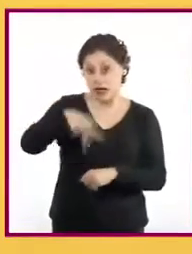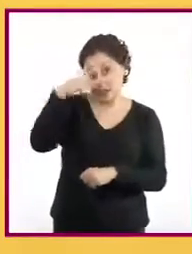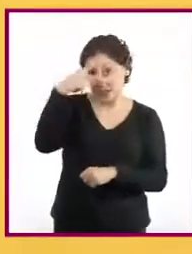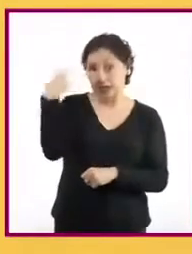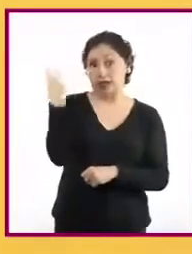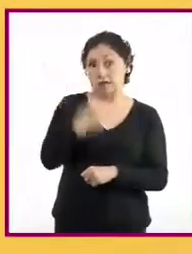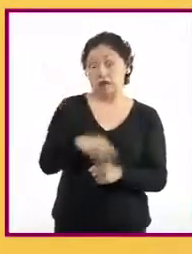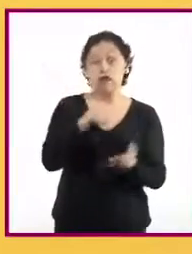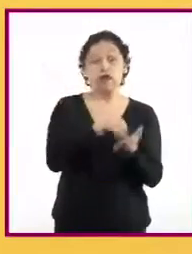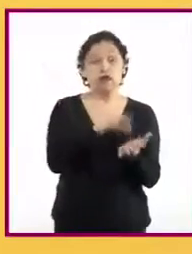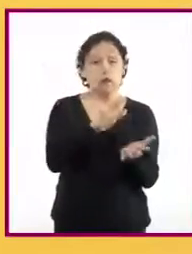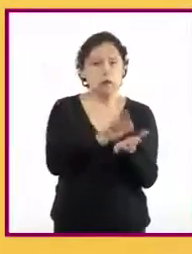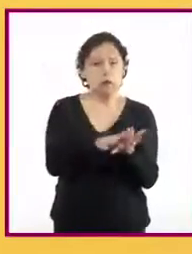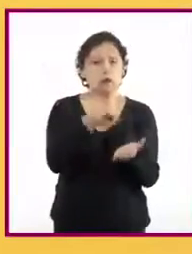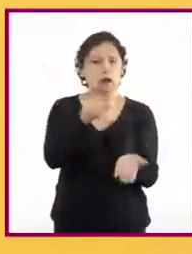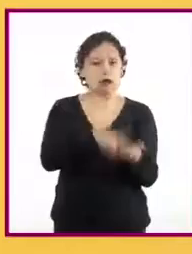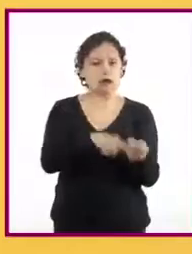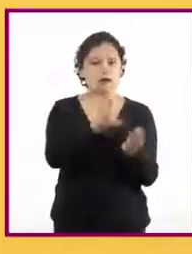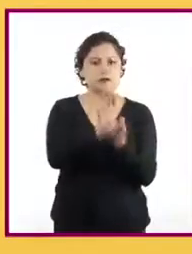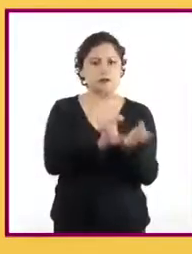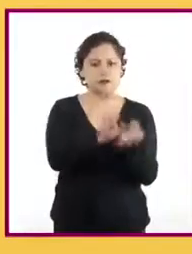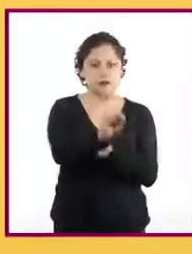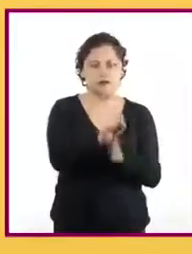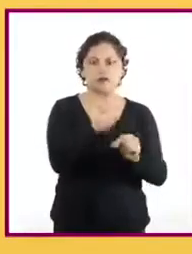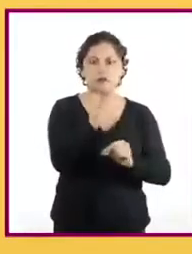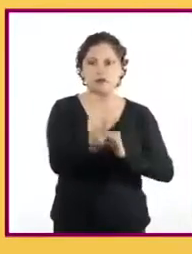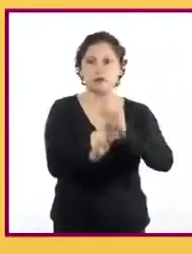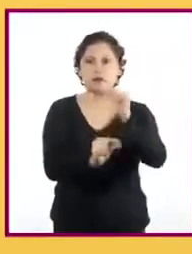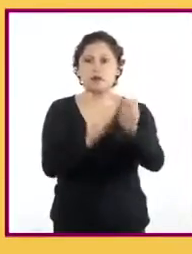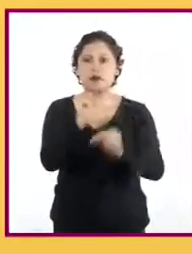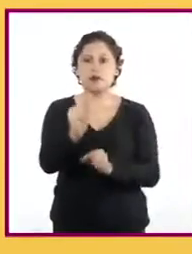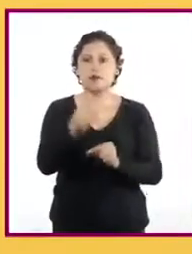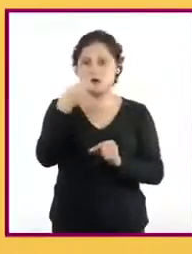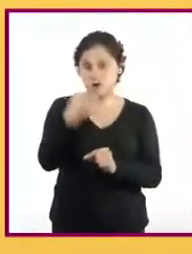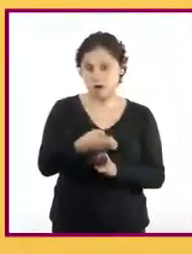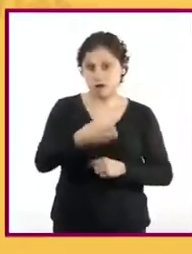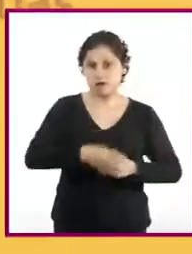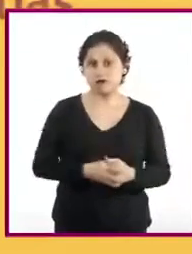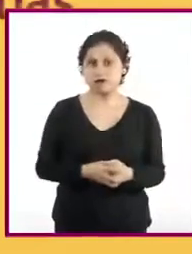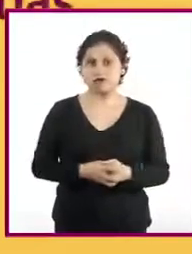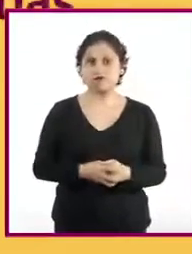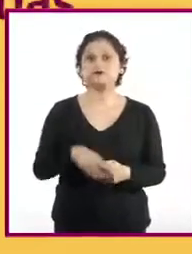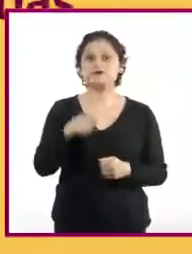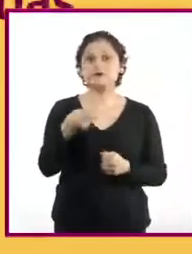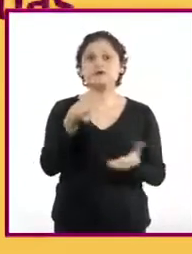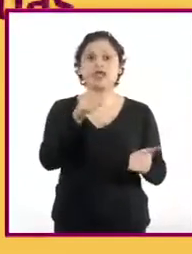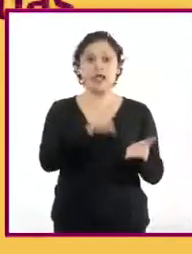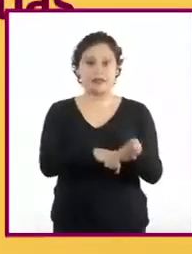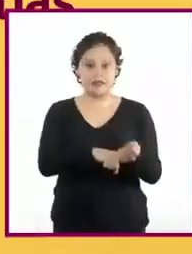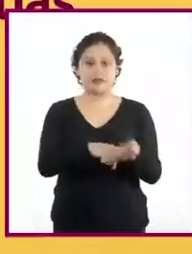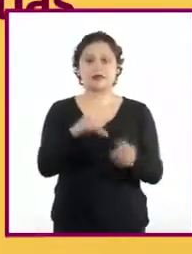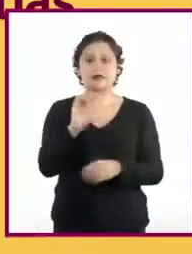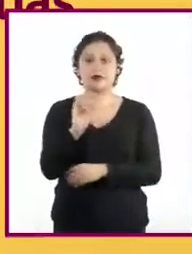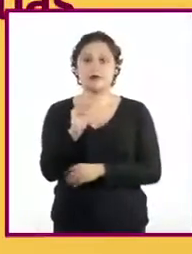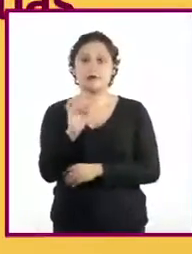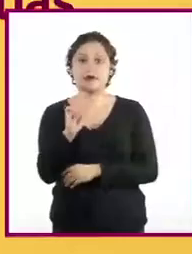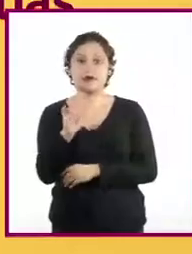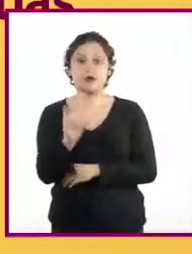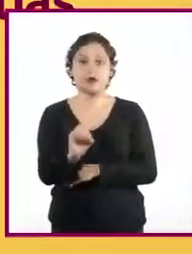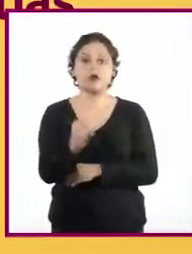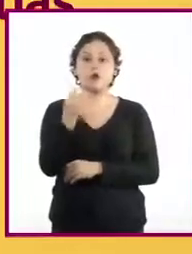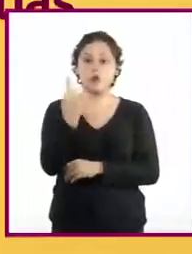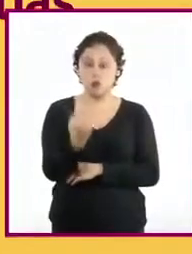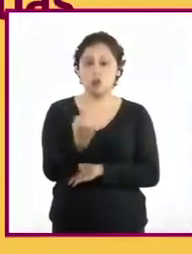manera gradual en la Constitución Política de los Estados Unidos Mexicanos, cuyo capítulo 1 se llama De los